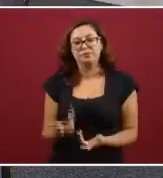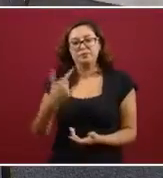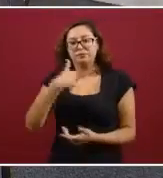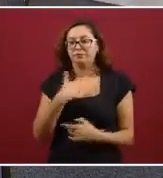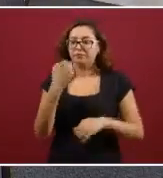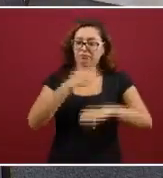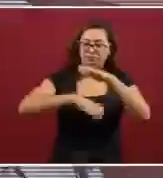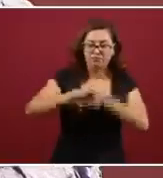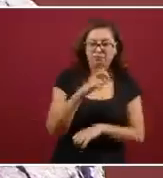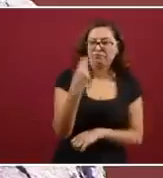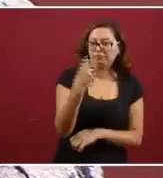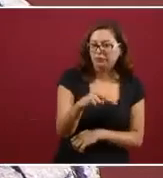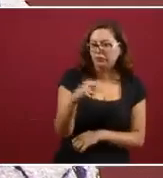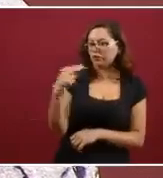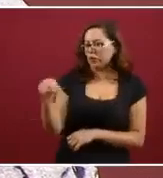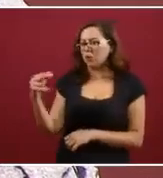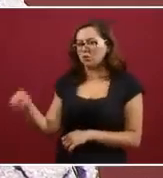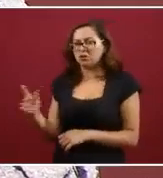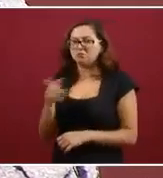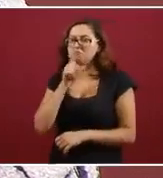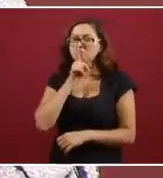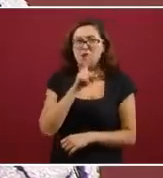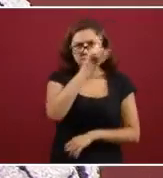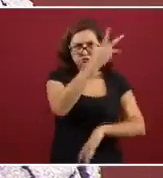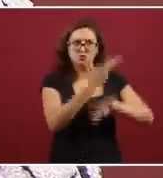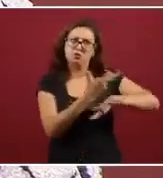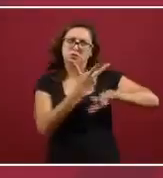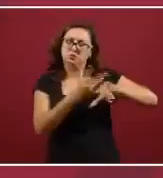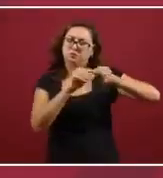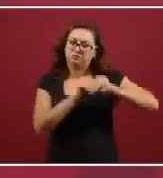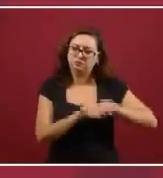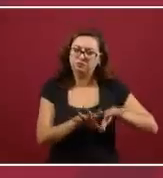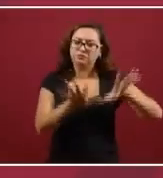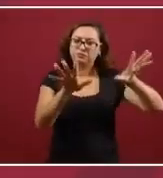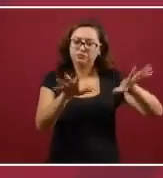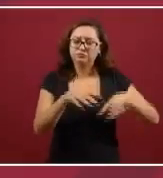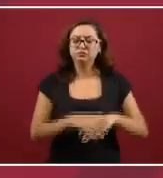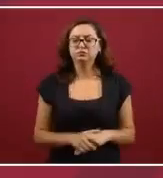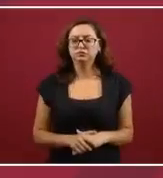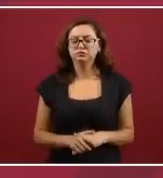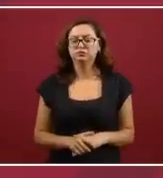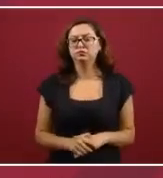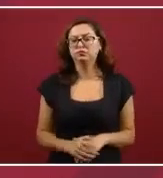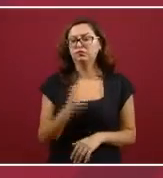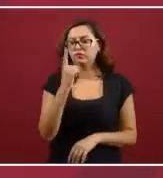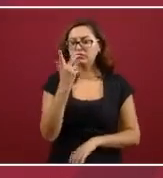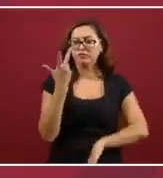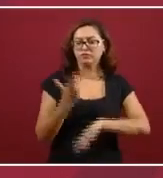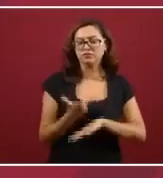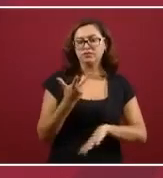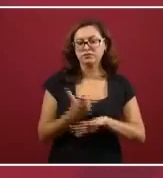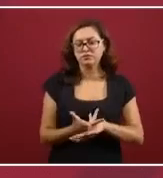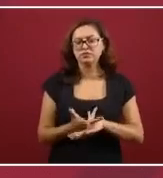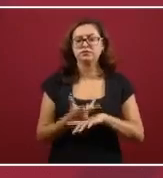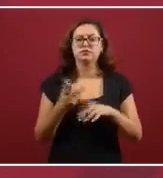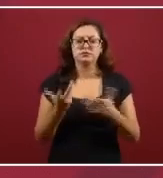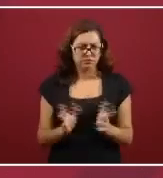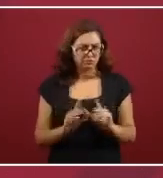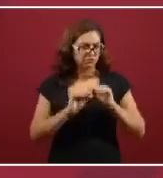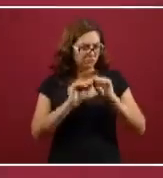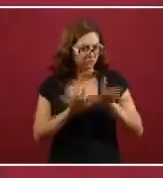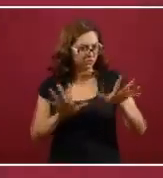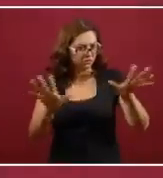empresas, aun cuando está publicado en el boletín de los Estados Unidos. Una de las empresas hoy tiene un desplegado, la Canacero ya